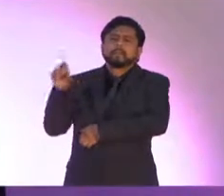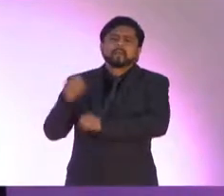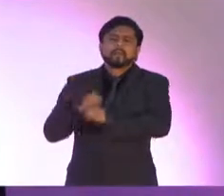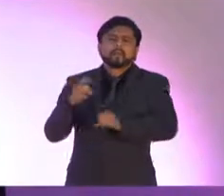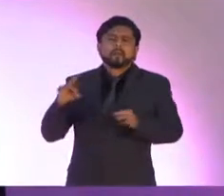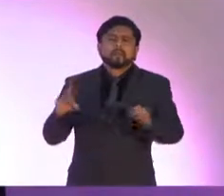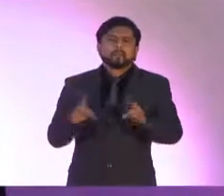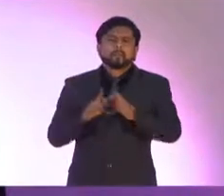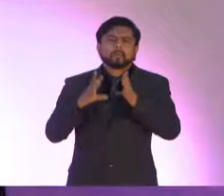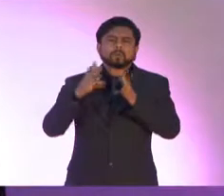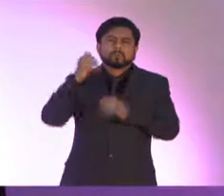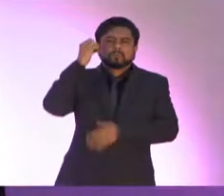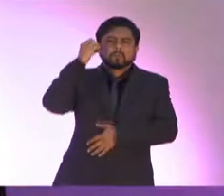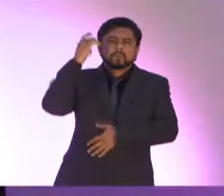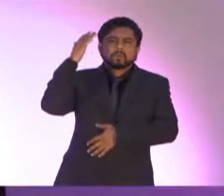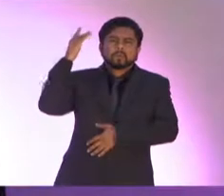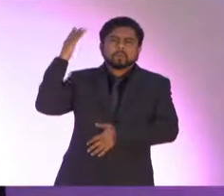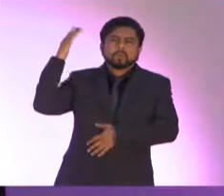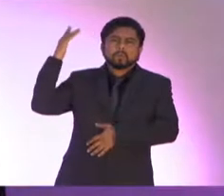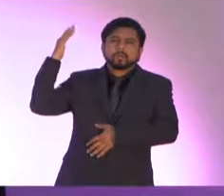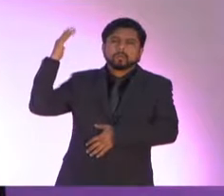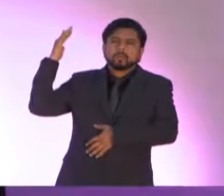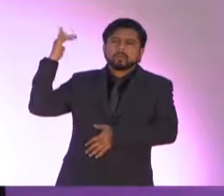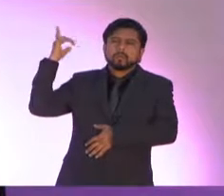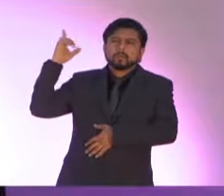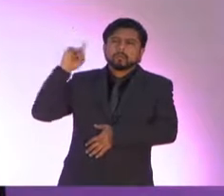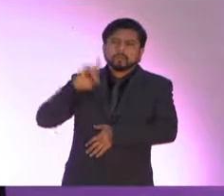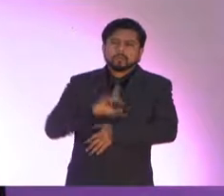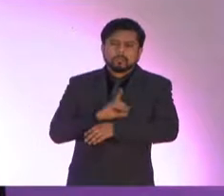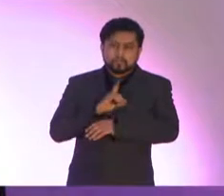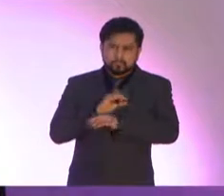siempre los días de guardar.